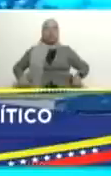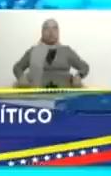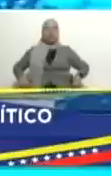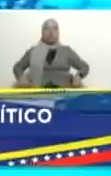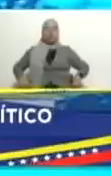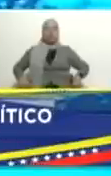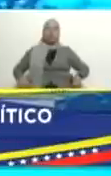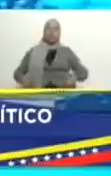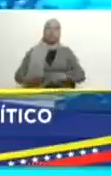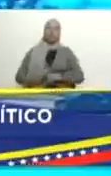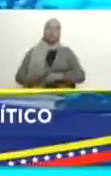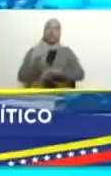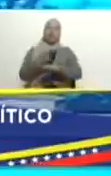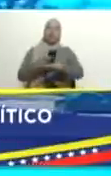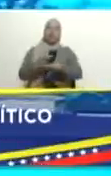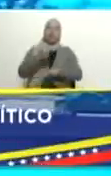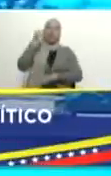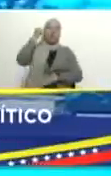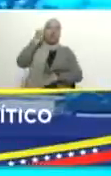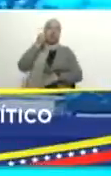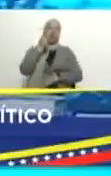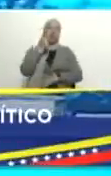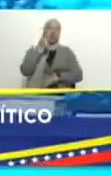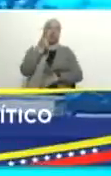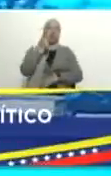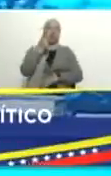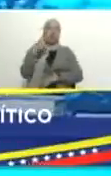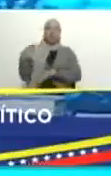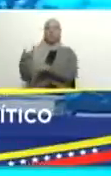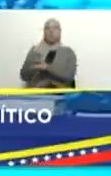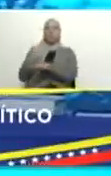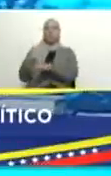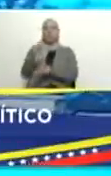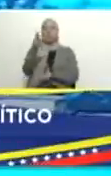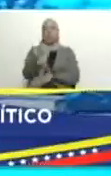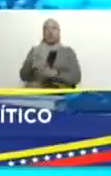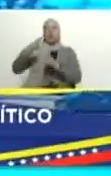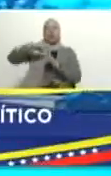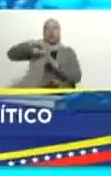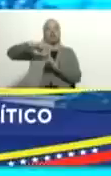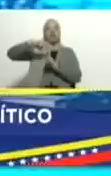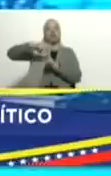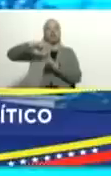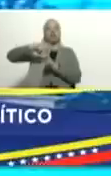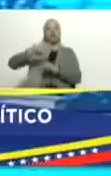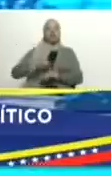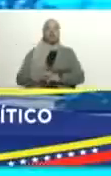El gobernador de Sucre, el gobernador del Táchira,